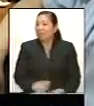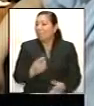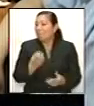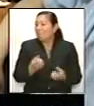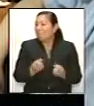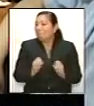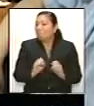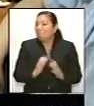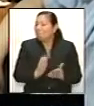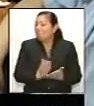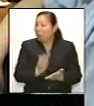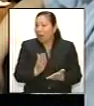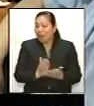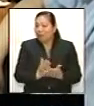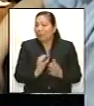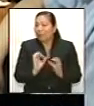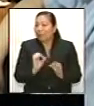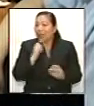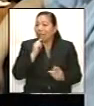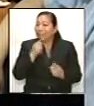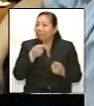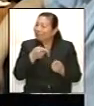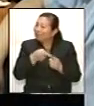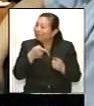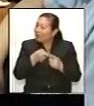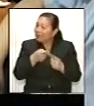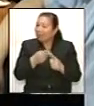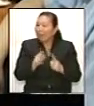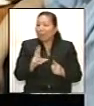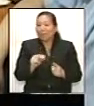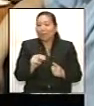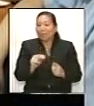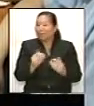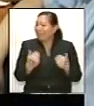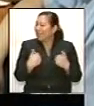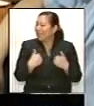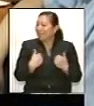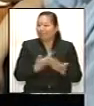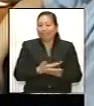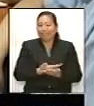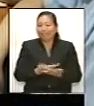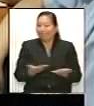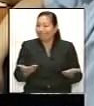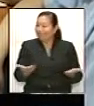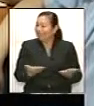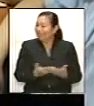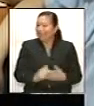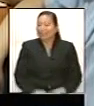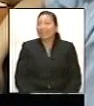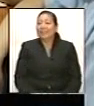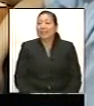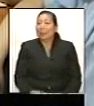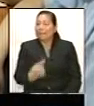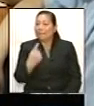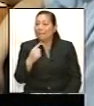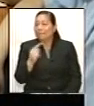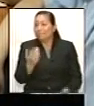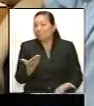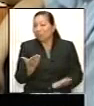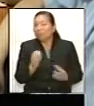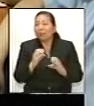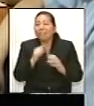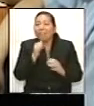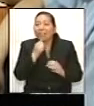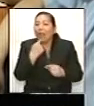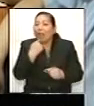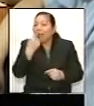que efectivamente consiste en acoso, pero no contamos con el correo electrónico para